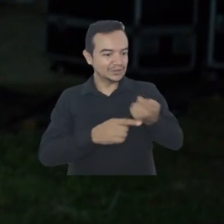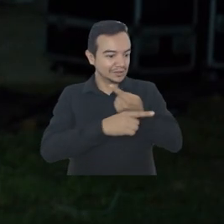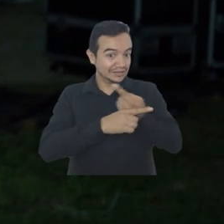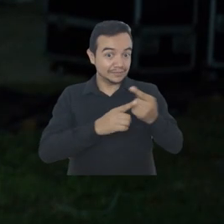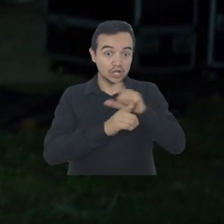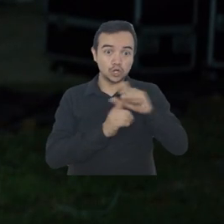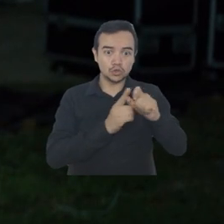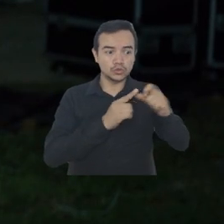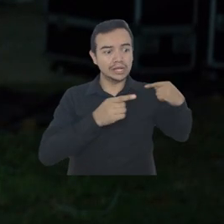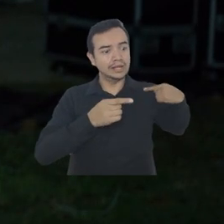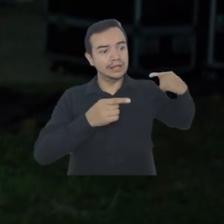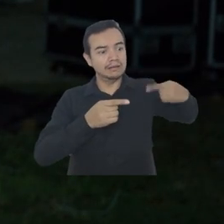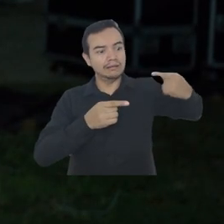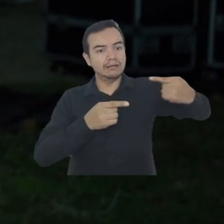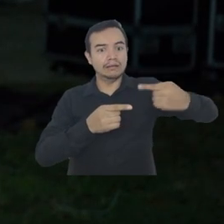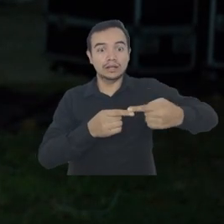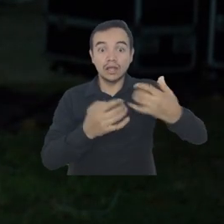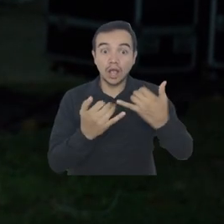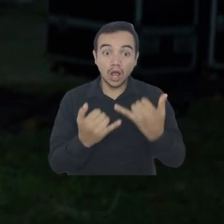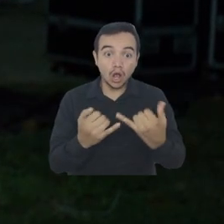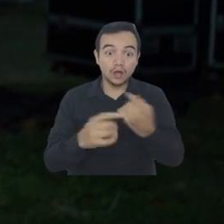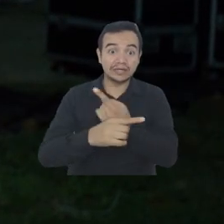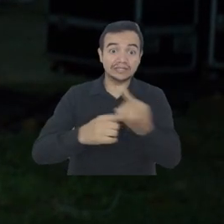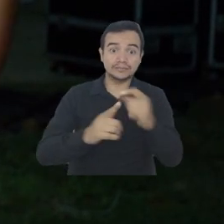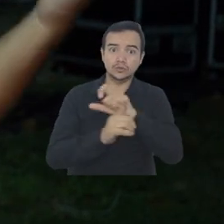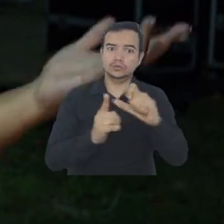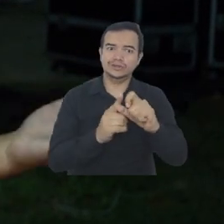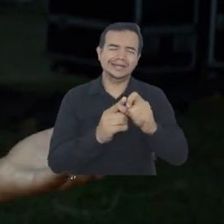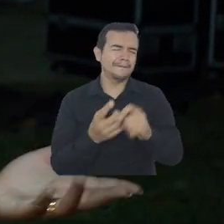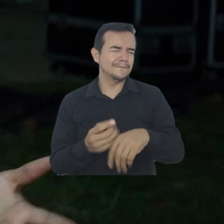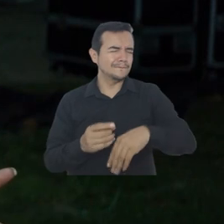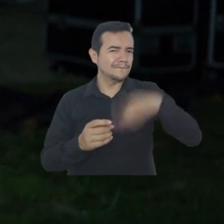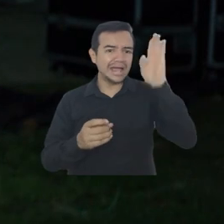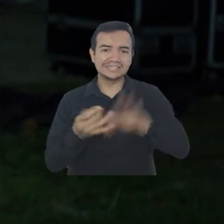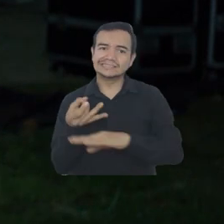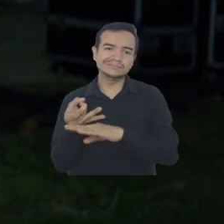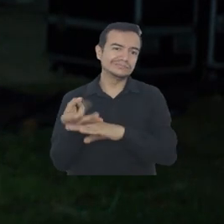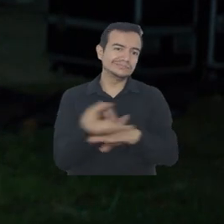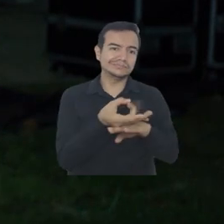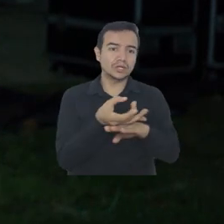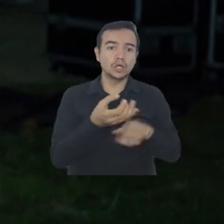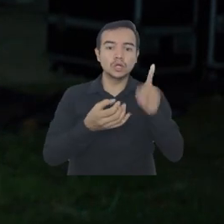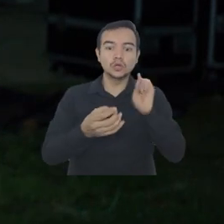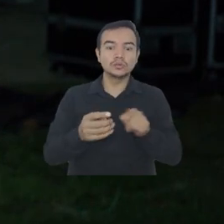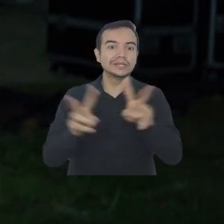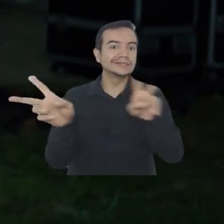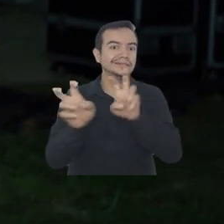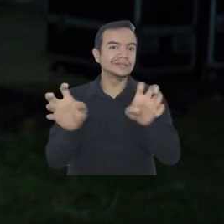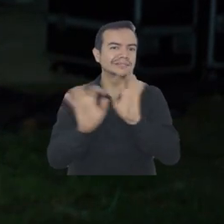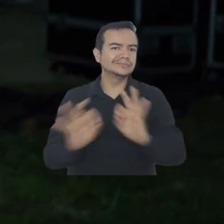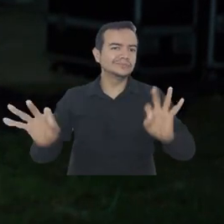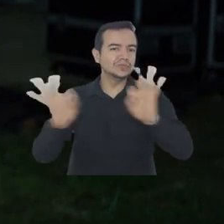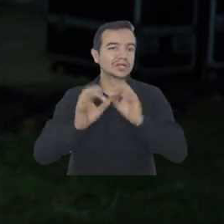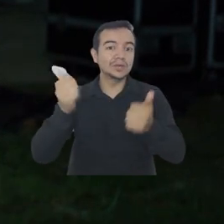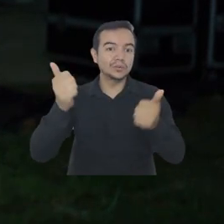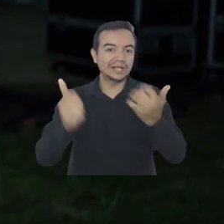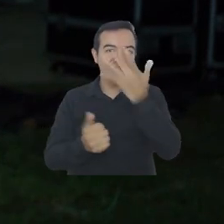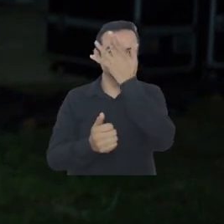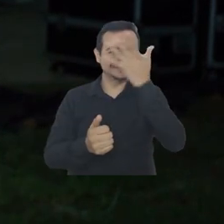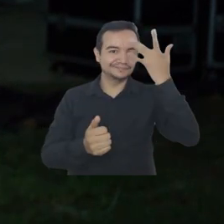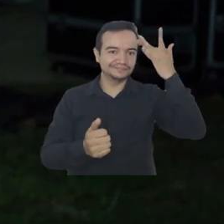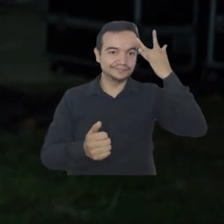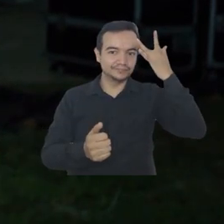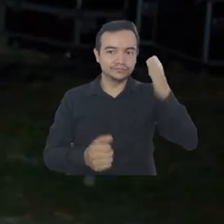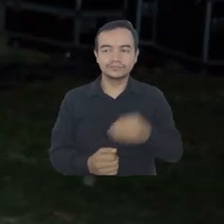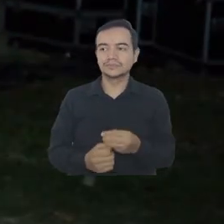Siento que esta semana cultural fue mucho mejor que todas las anteriores porque ya tratamos un tema que es muy importante para todos, que es